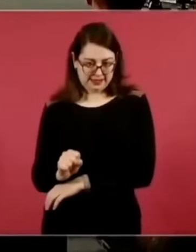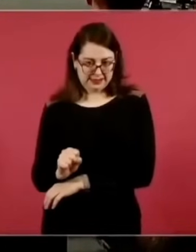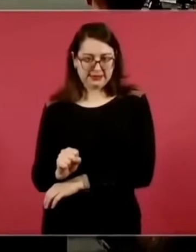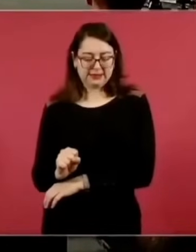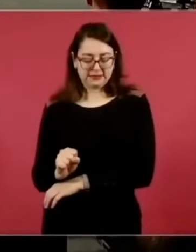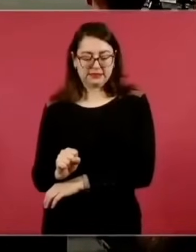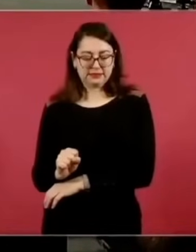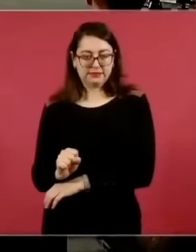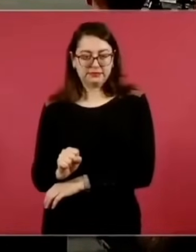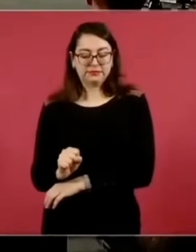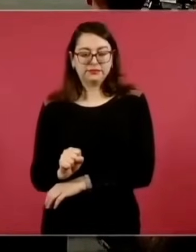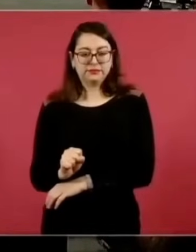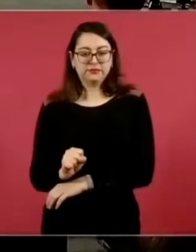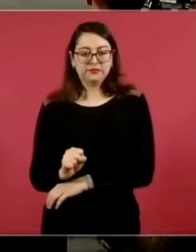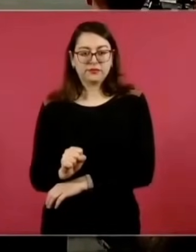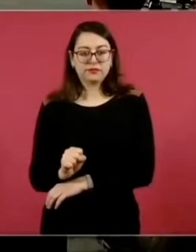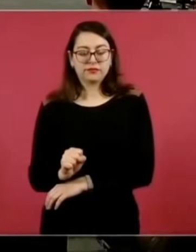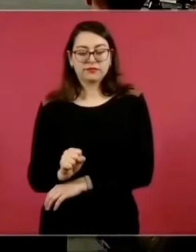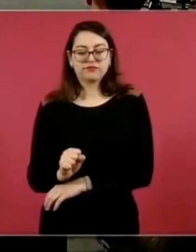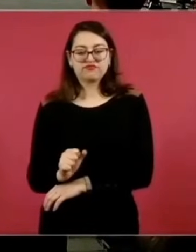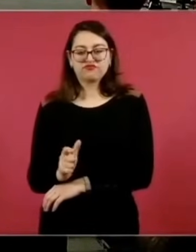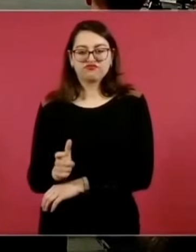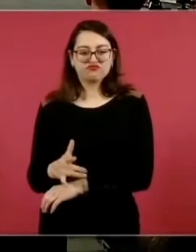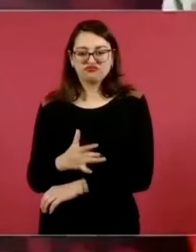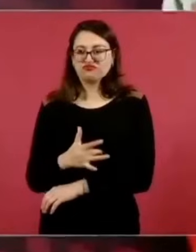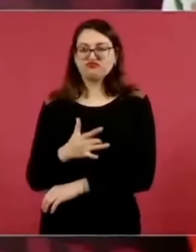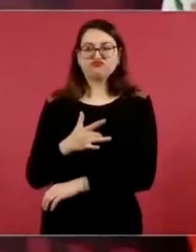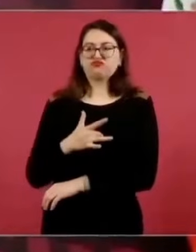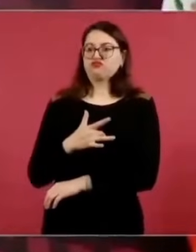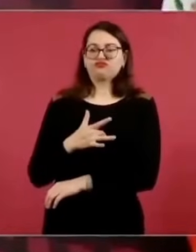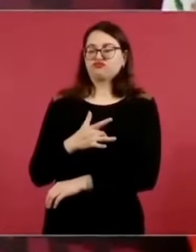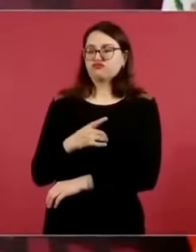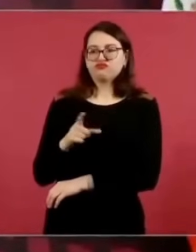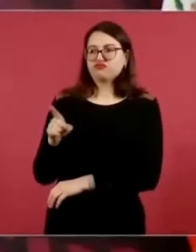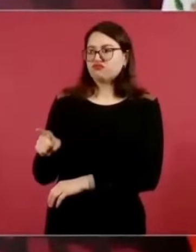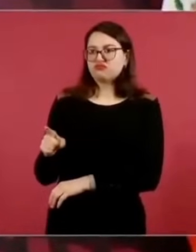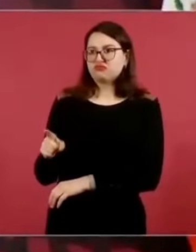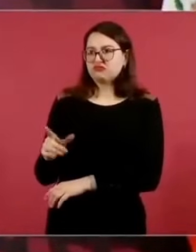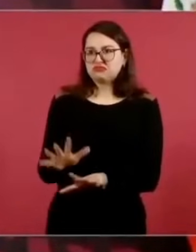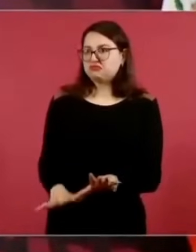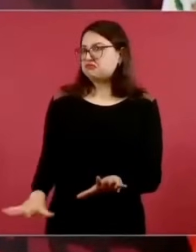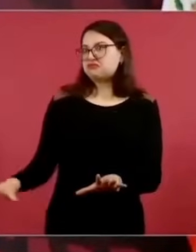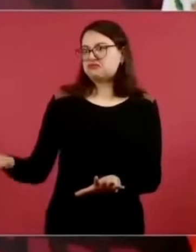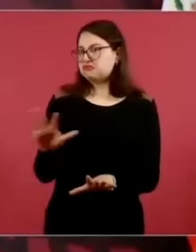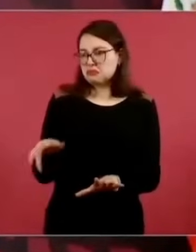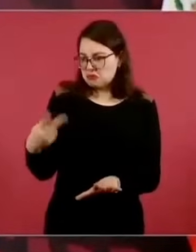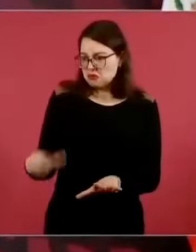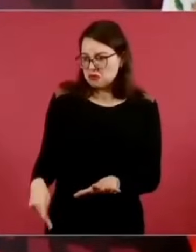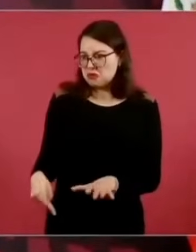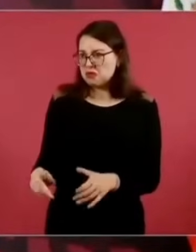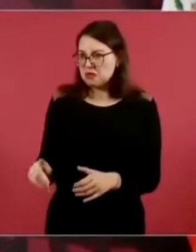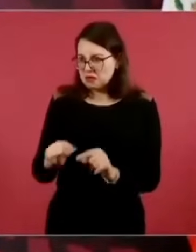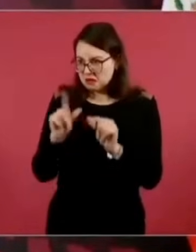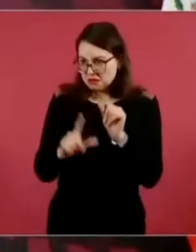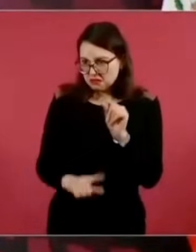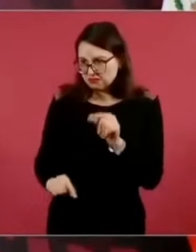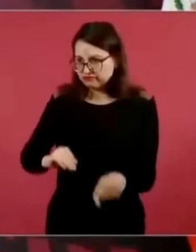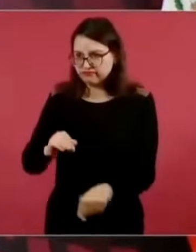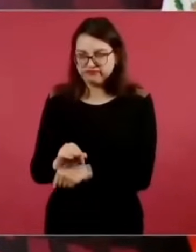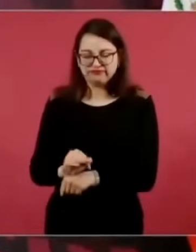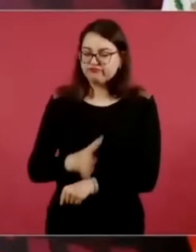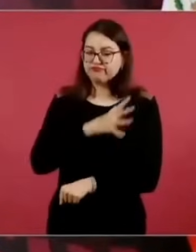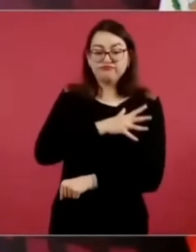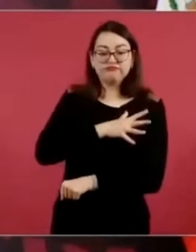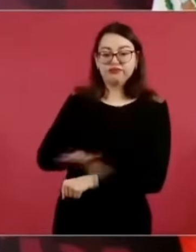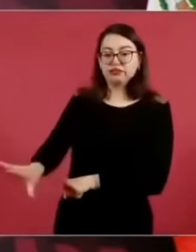que estaban en contra de la política popular y patriótica del general Cárdenas. Entonces, aún